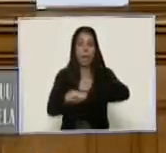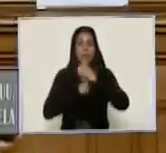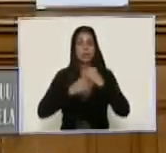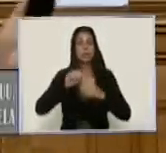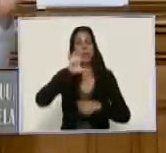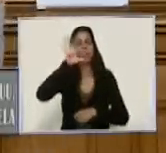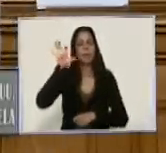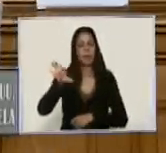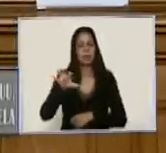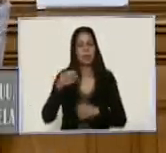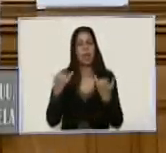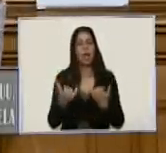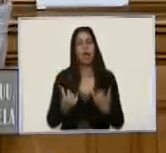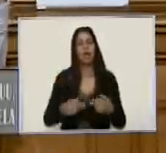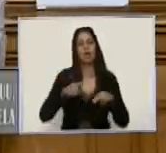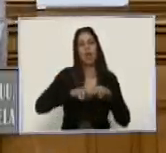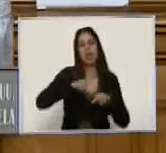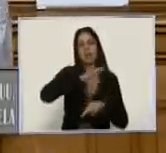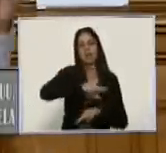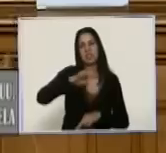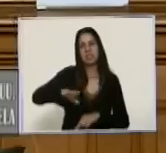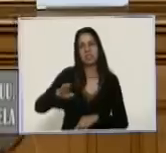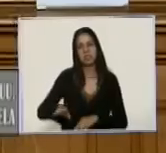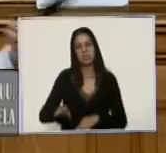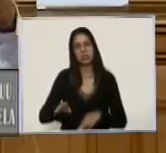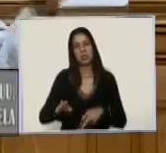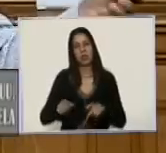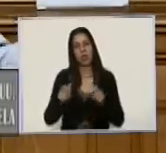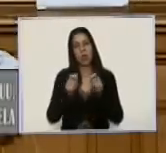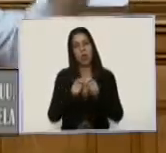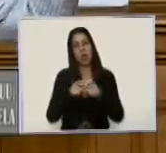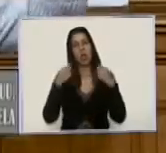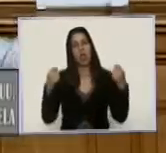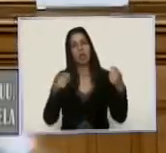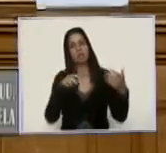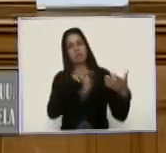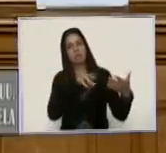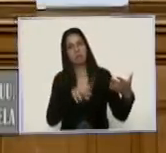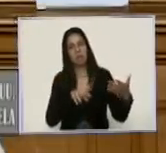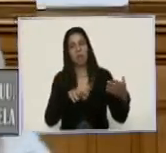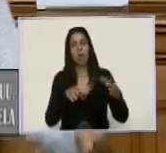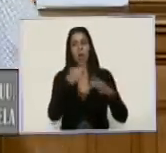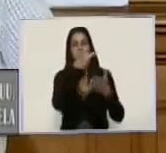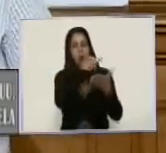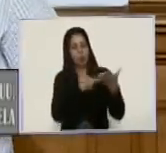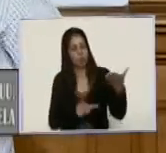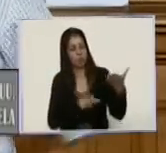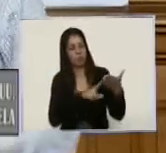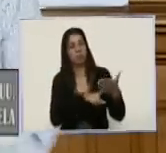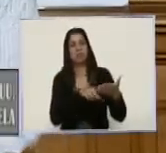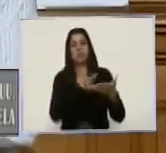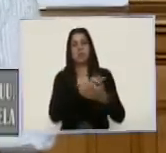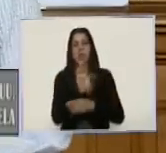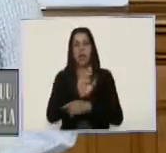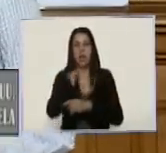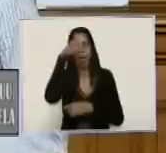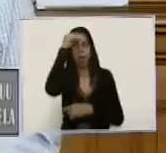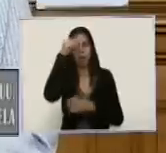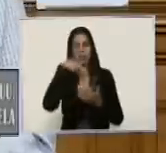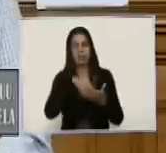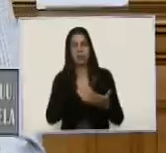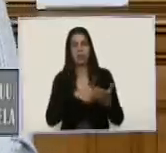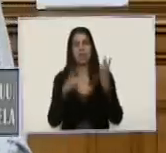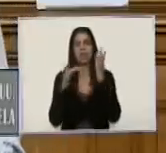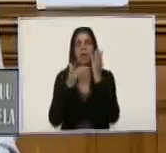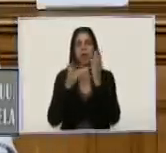niño perfectamente lee y lo aprende en menos rápido esta nueva tecnología